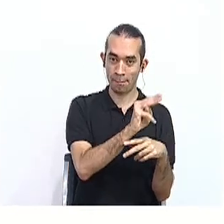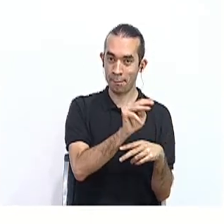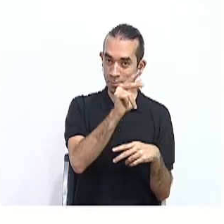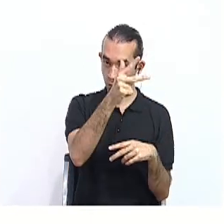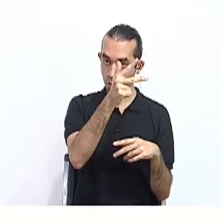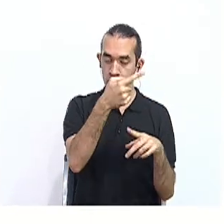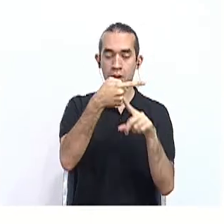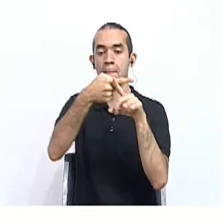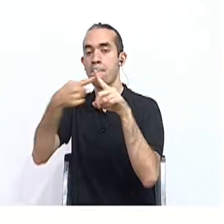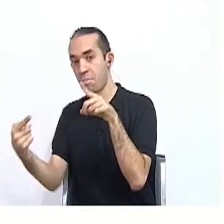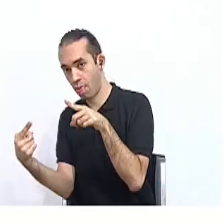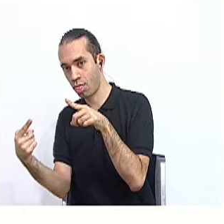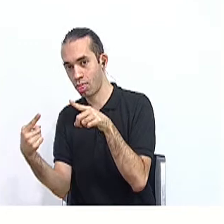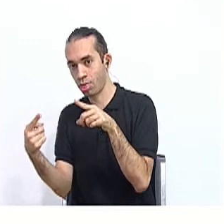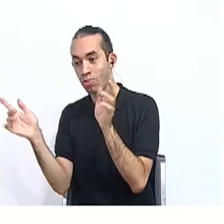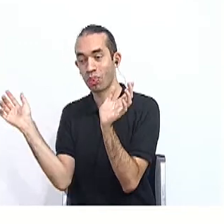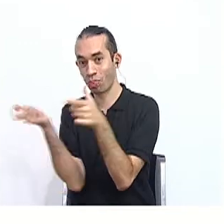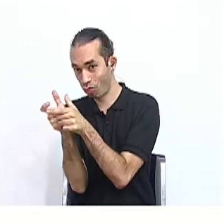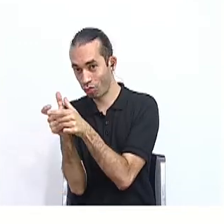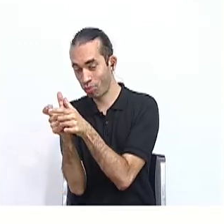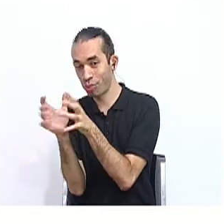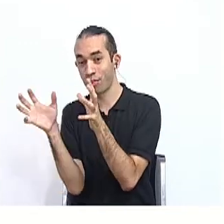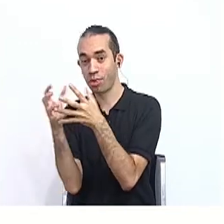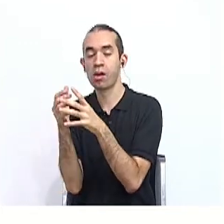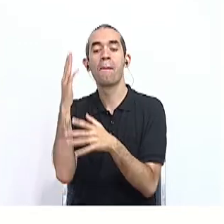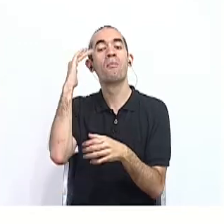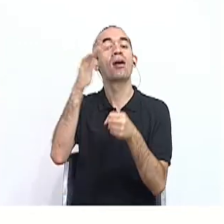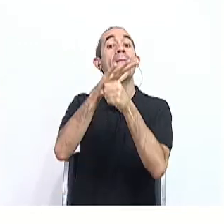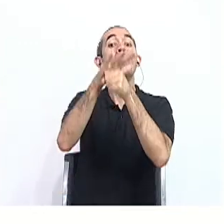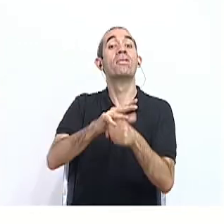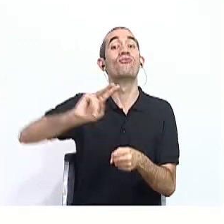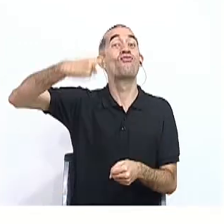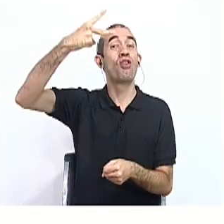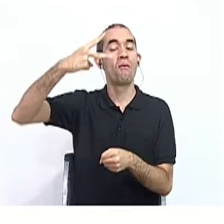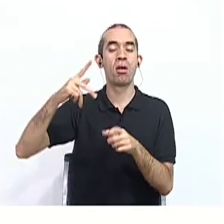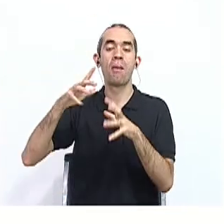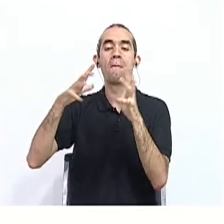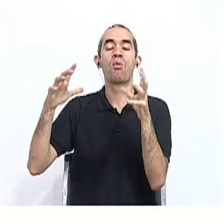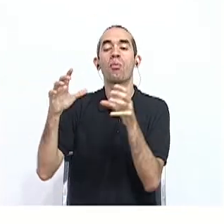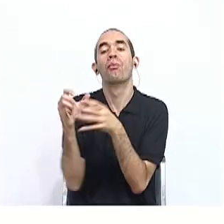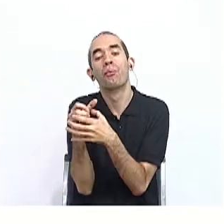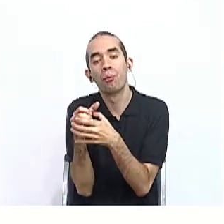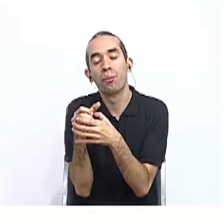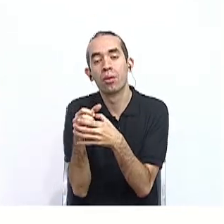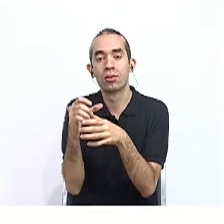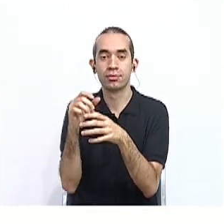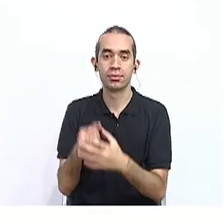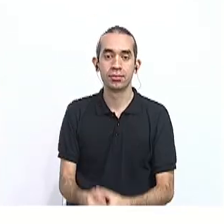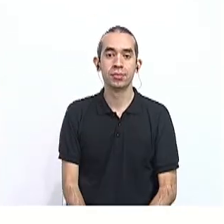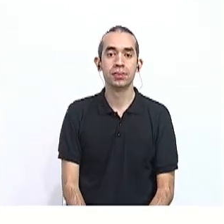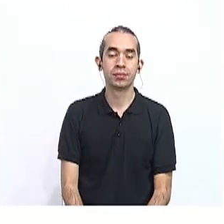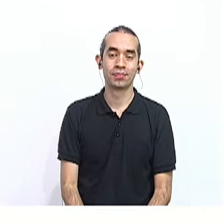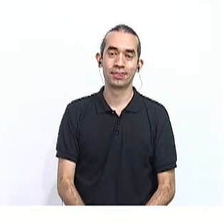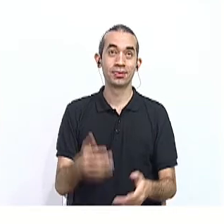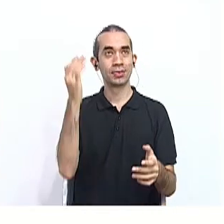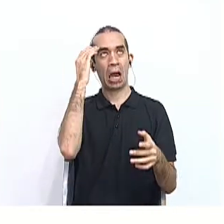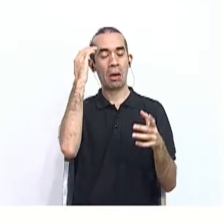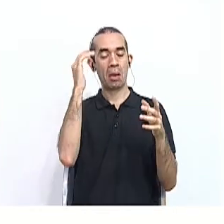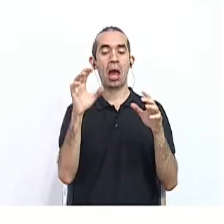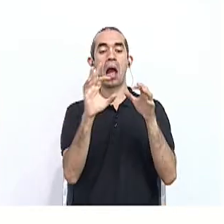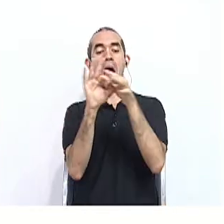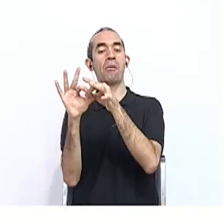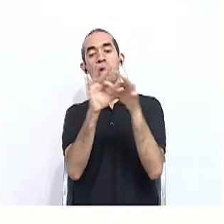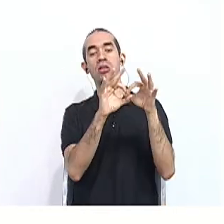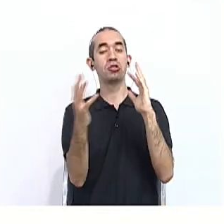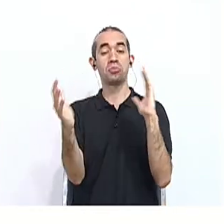se redujo a la mitad, ¿cierto? Porque la presión se duplicó y comprobamos esta relación de proporcionalidad que hemos